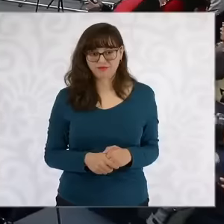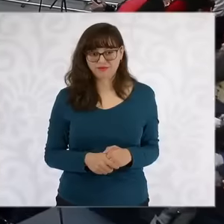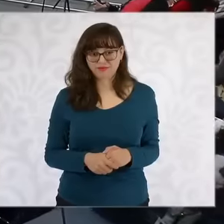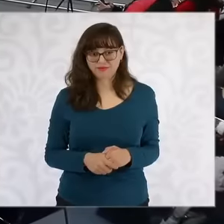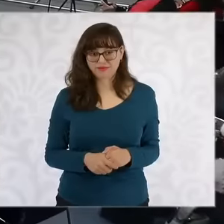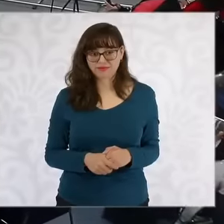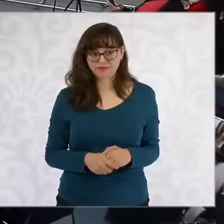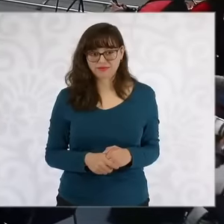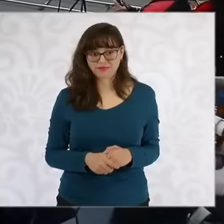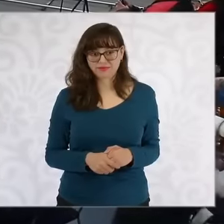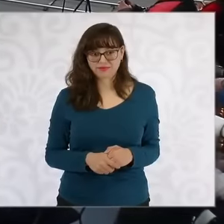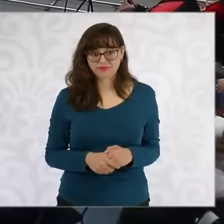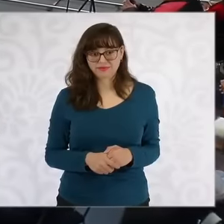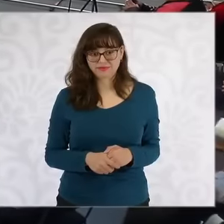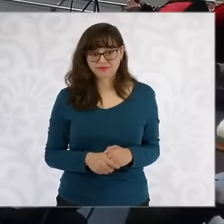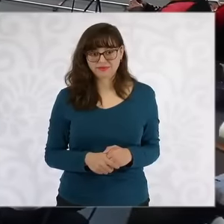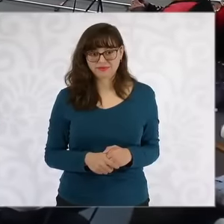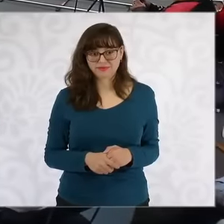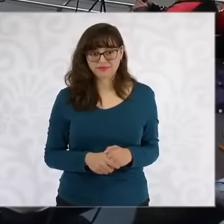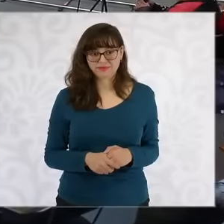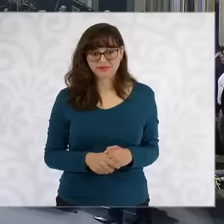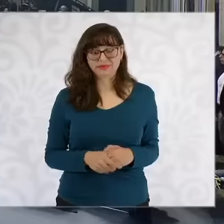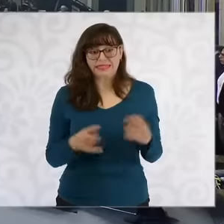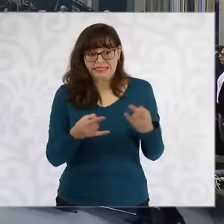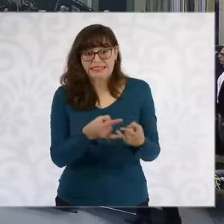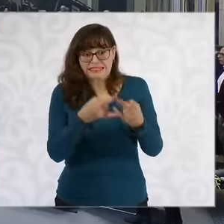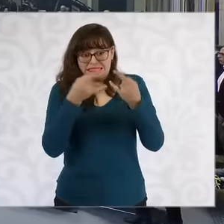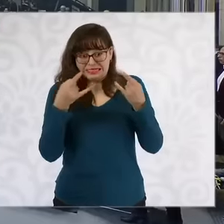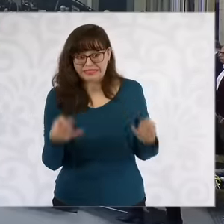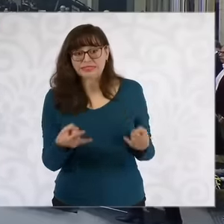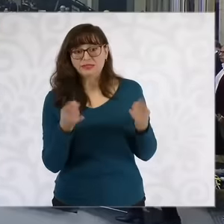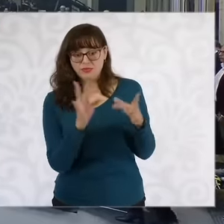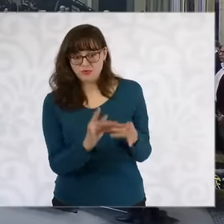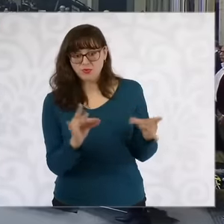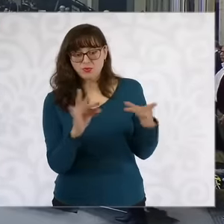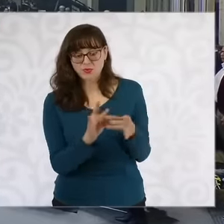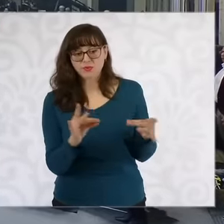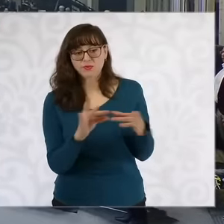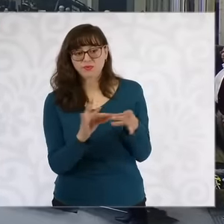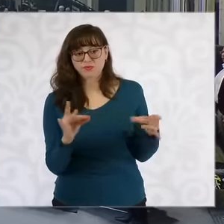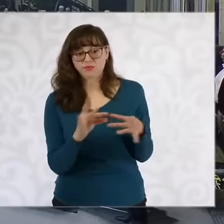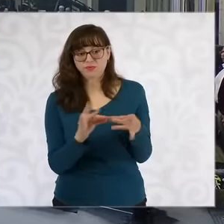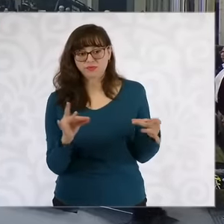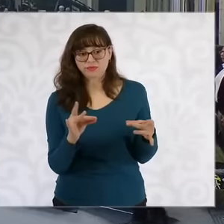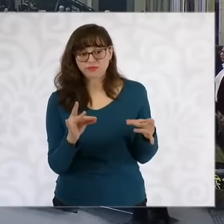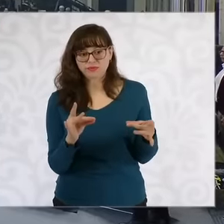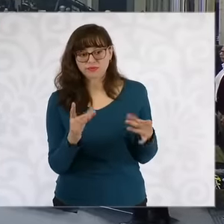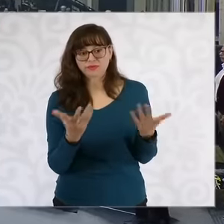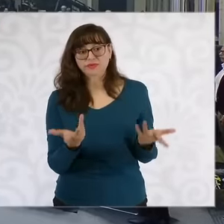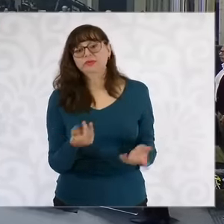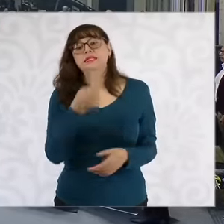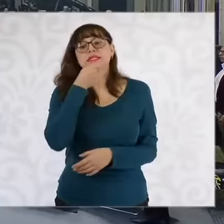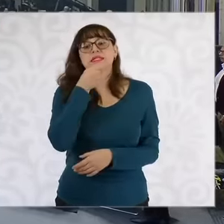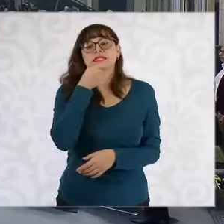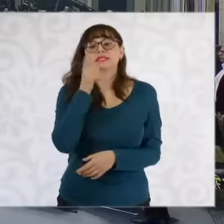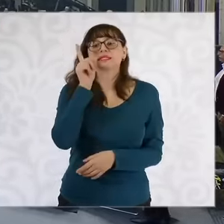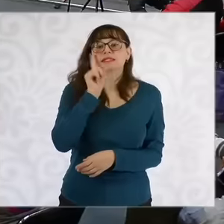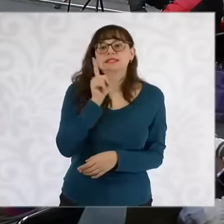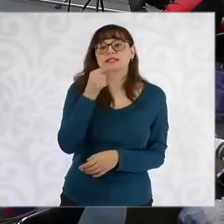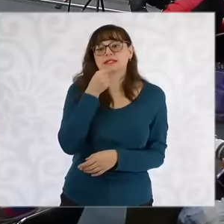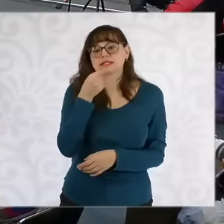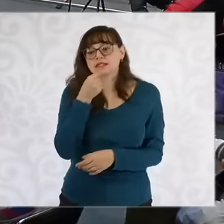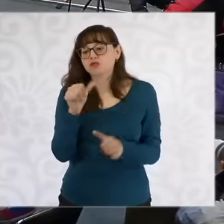Le cuento rápido, presidenta, la historia. Este trabajo que hacen las niñas y los niños,